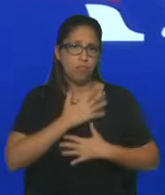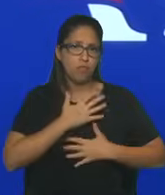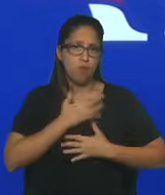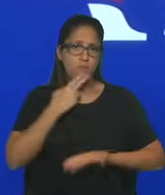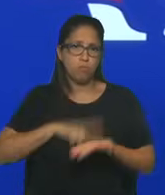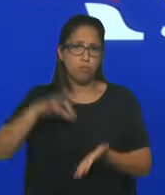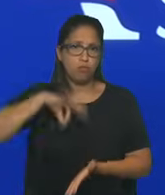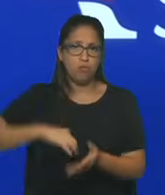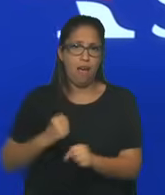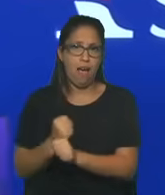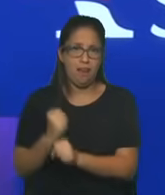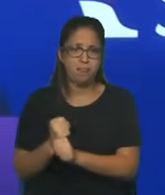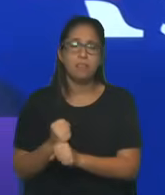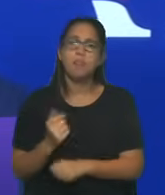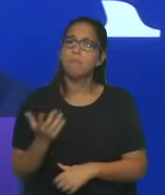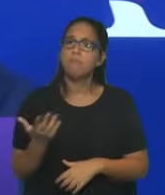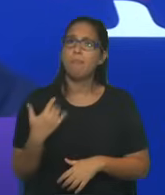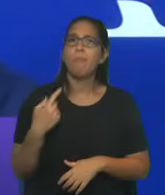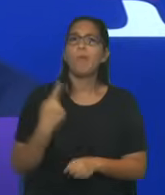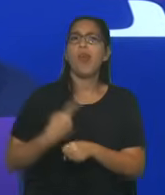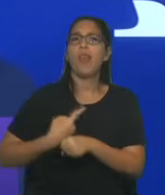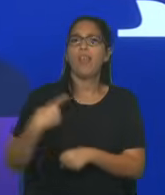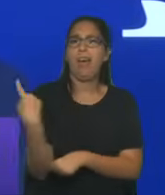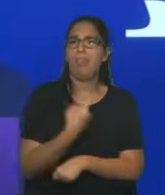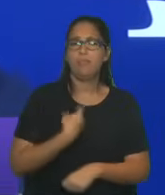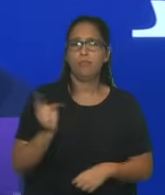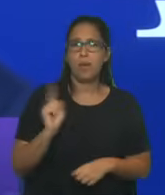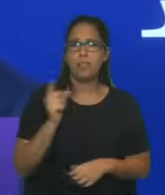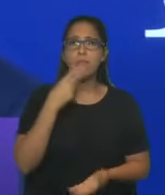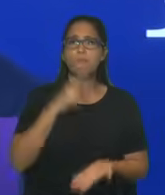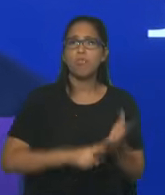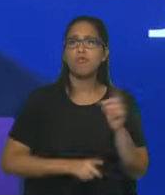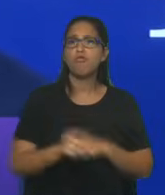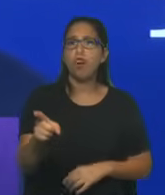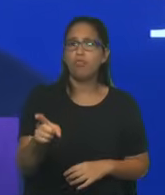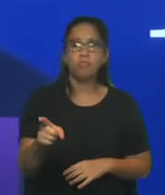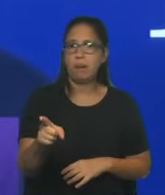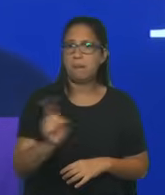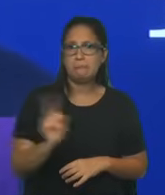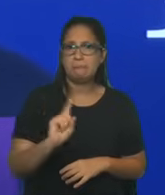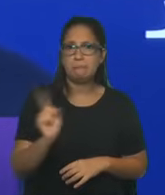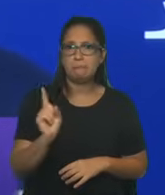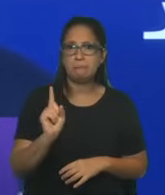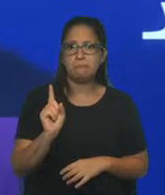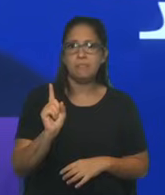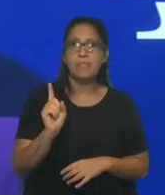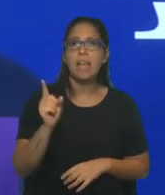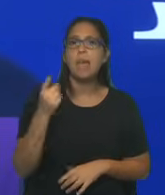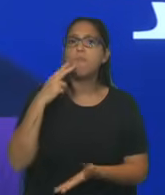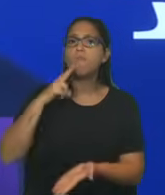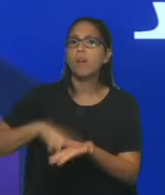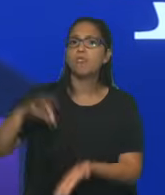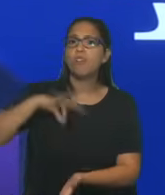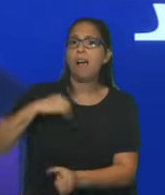ganancias, para nosotros no es una prioridad y menos que el impuesto ataque hoy o vaya hacia los sectores de los trabajadores. El impuesto a la ganancia